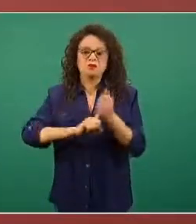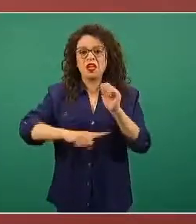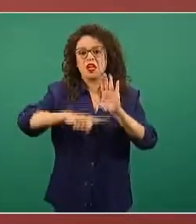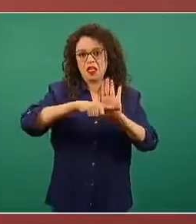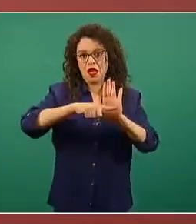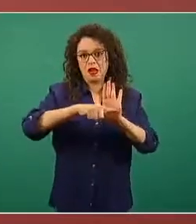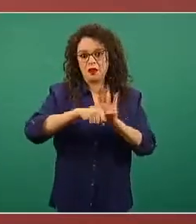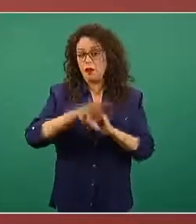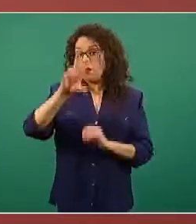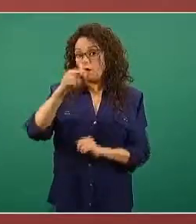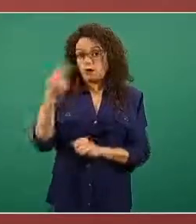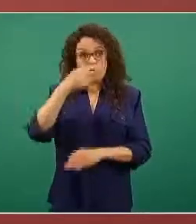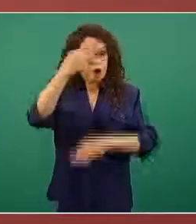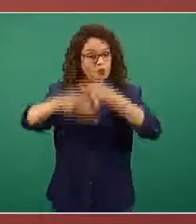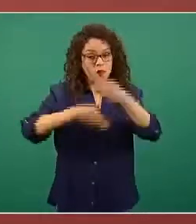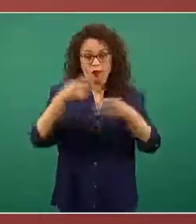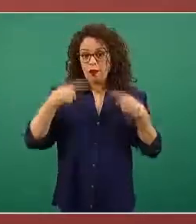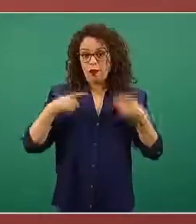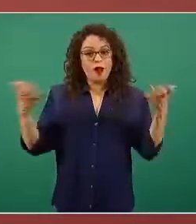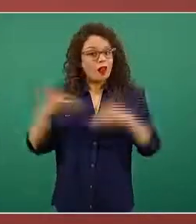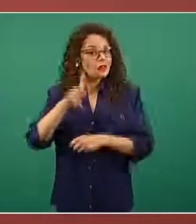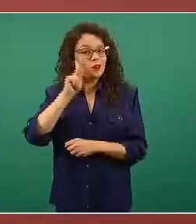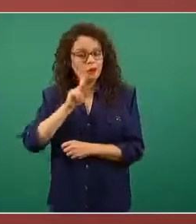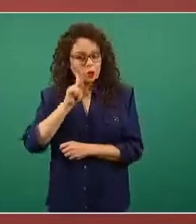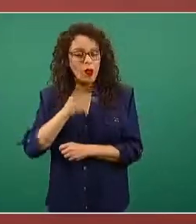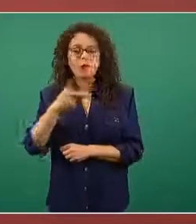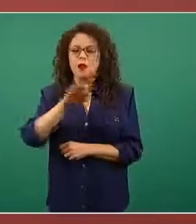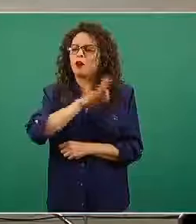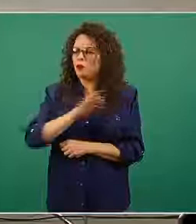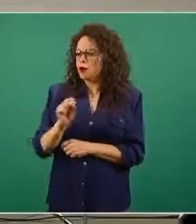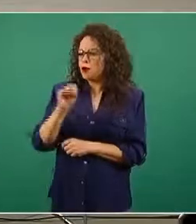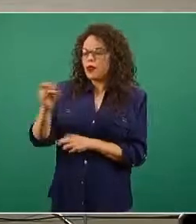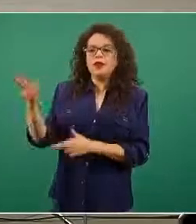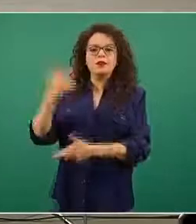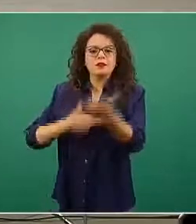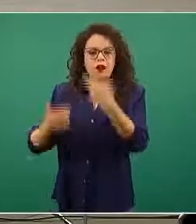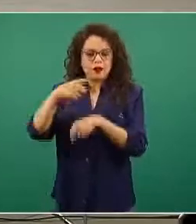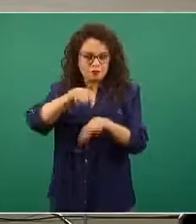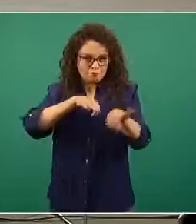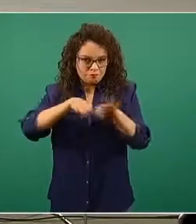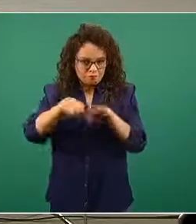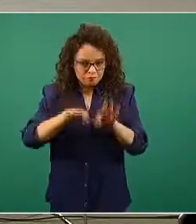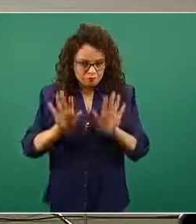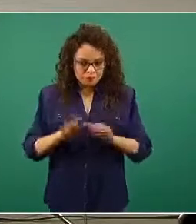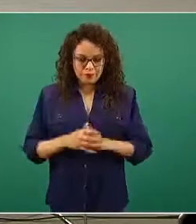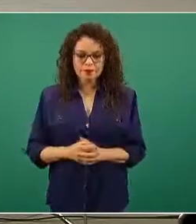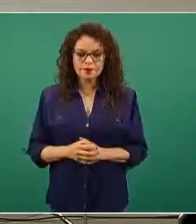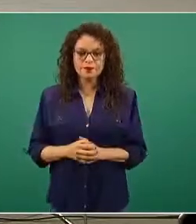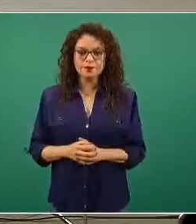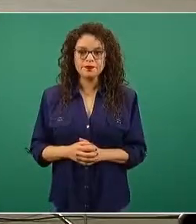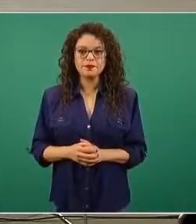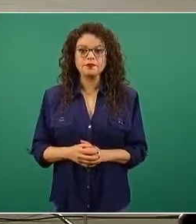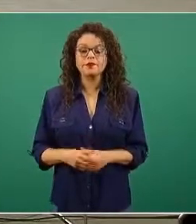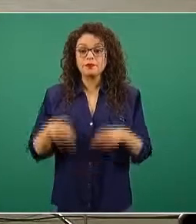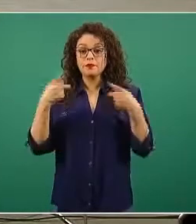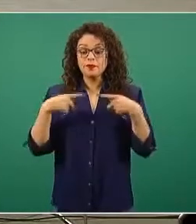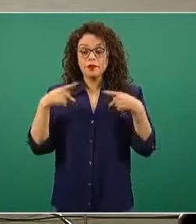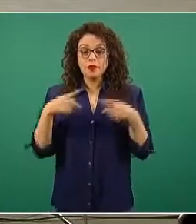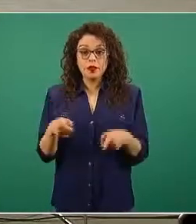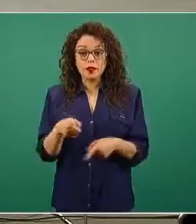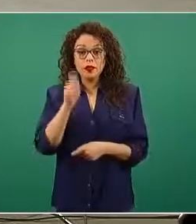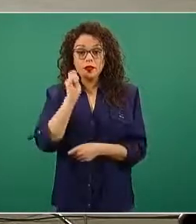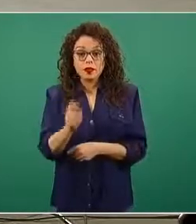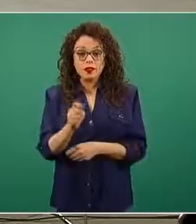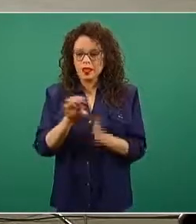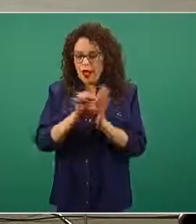que hacerle a todo el mundo, y entonces se pueden reintegrar a sus actividades. Para el individuo que pudiera estar expuesto, retorno a mi